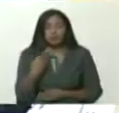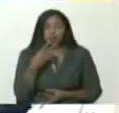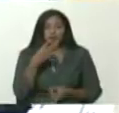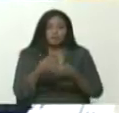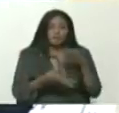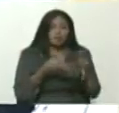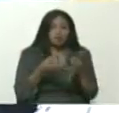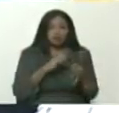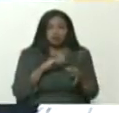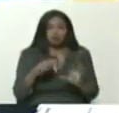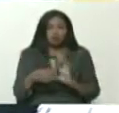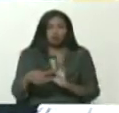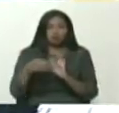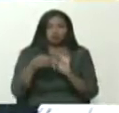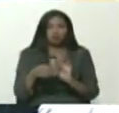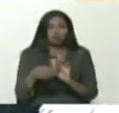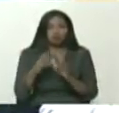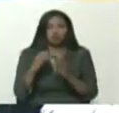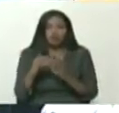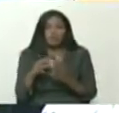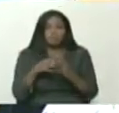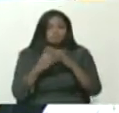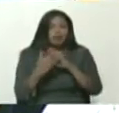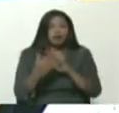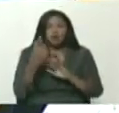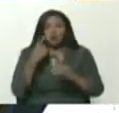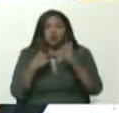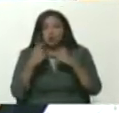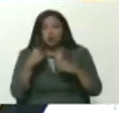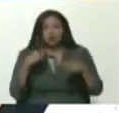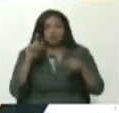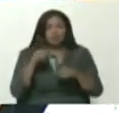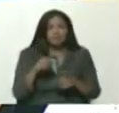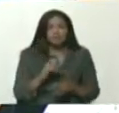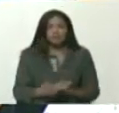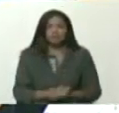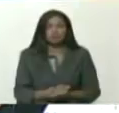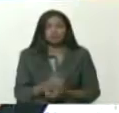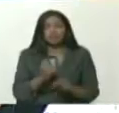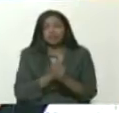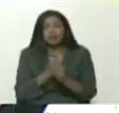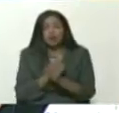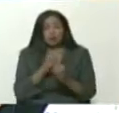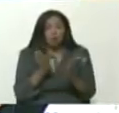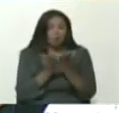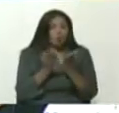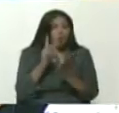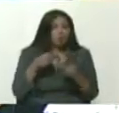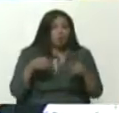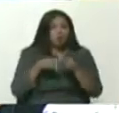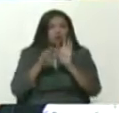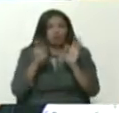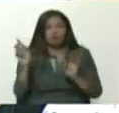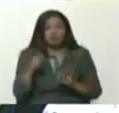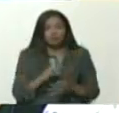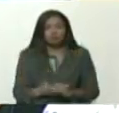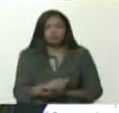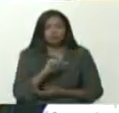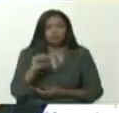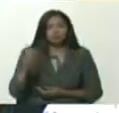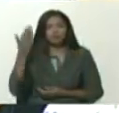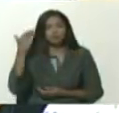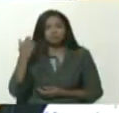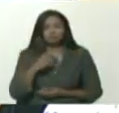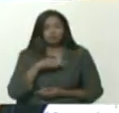que estamos articulados con Barrio Nuevo, Barrio Tricolor, para el trabajo en todas las escuelas. La semana pasada